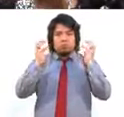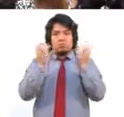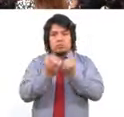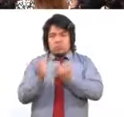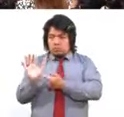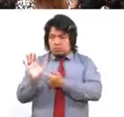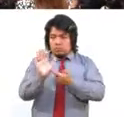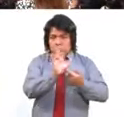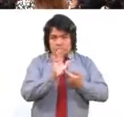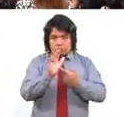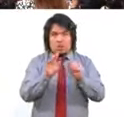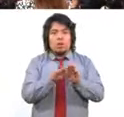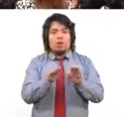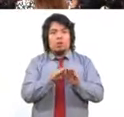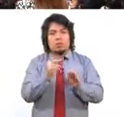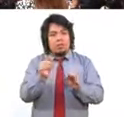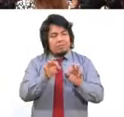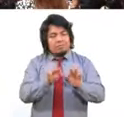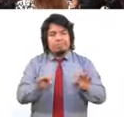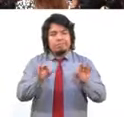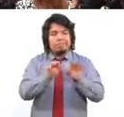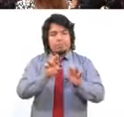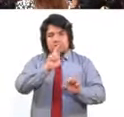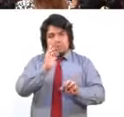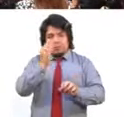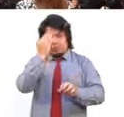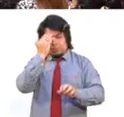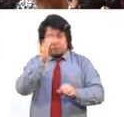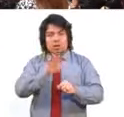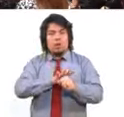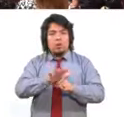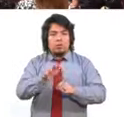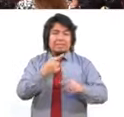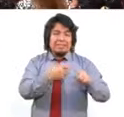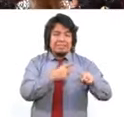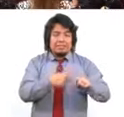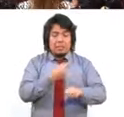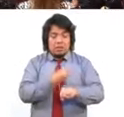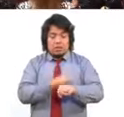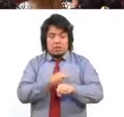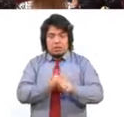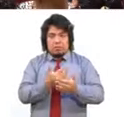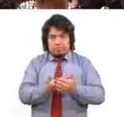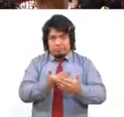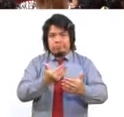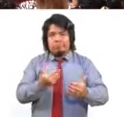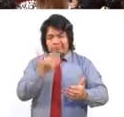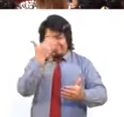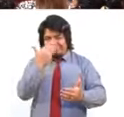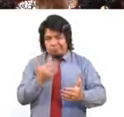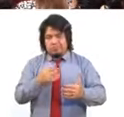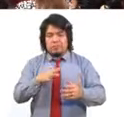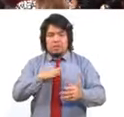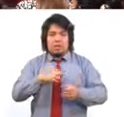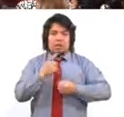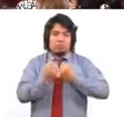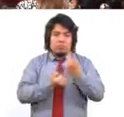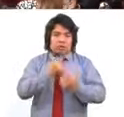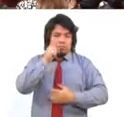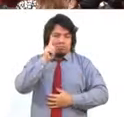la relevancia de conocer y detectar oportunamente los factores de riesgo a los que están expuestas